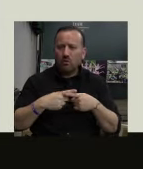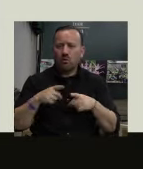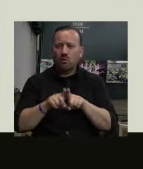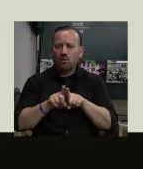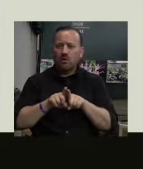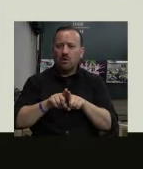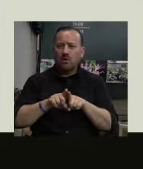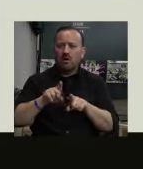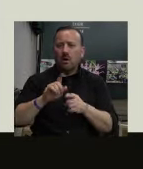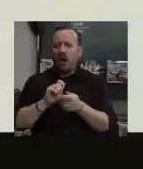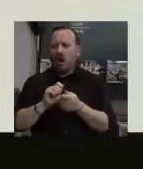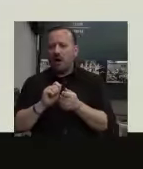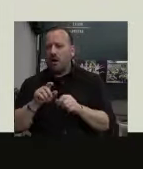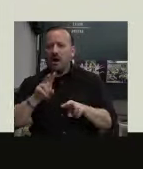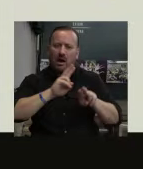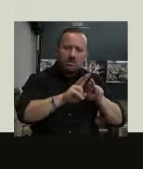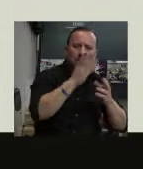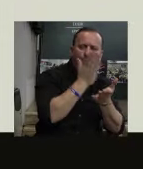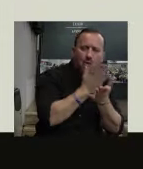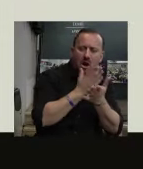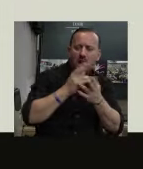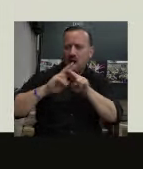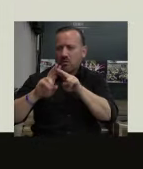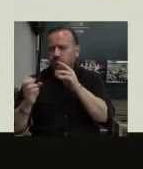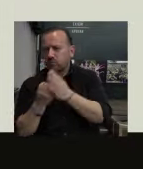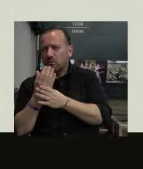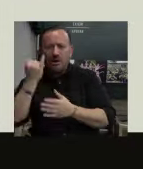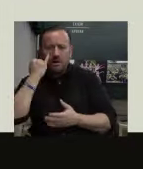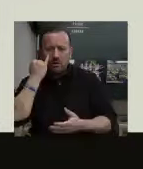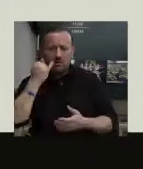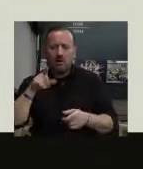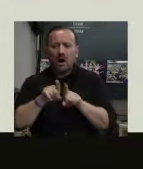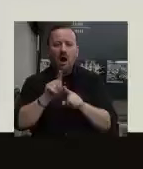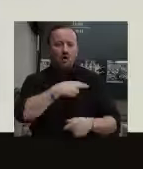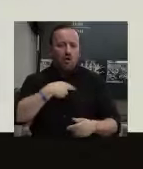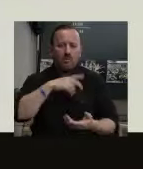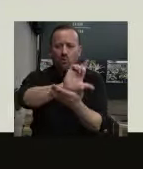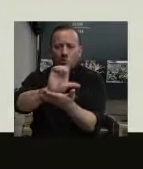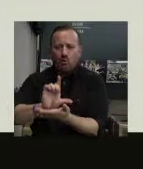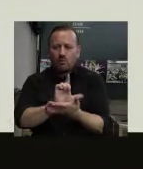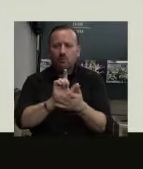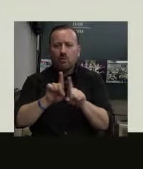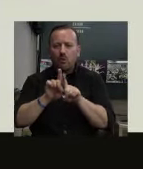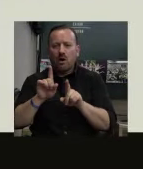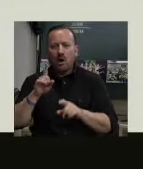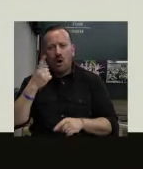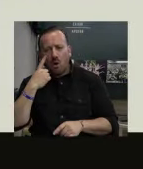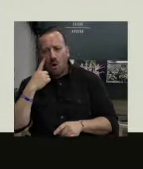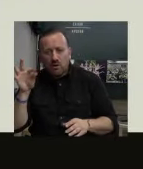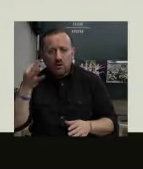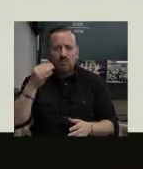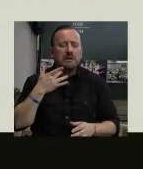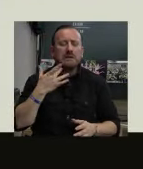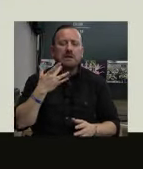colegios a crear instituciones a nombrar los lugares a descubrir qué puedo esperar de mi